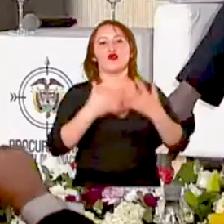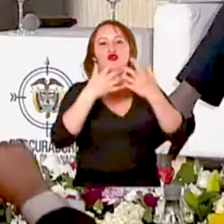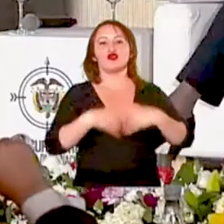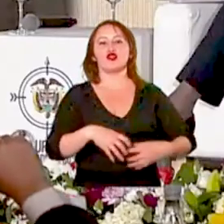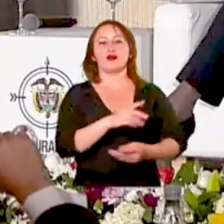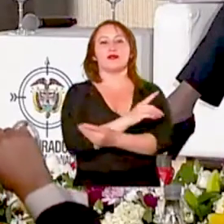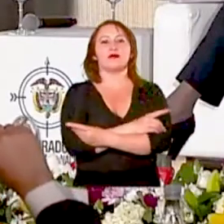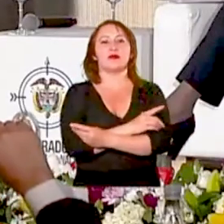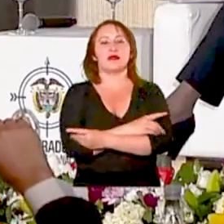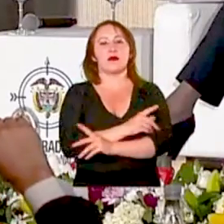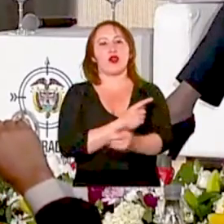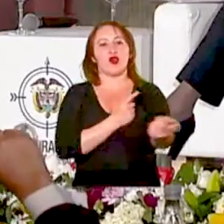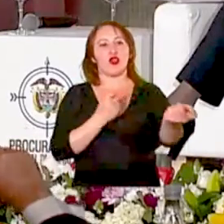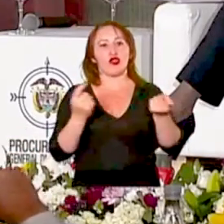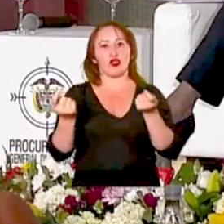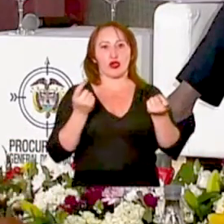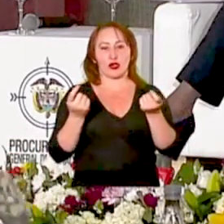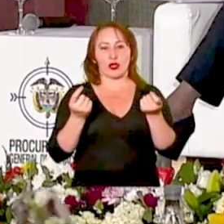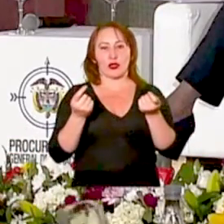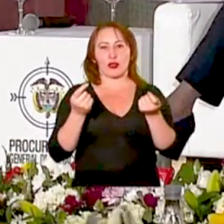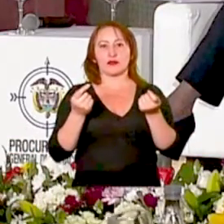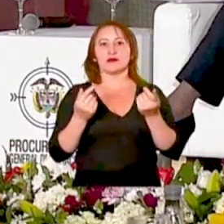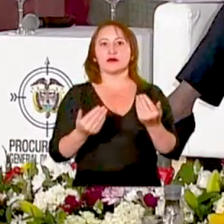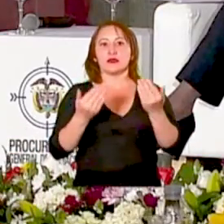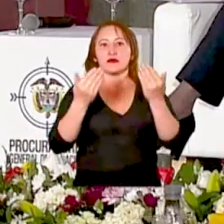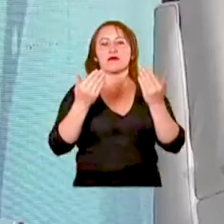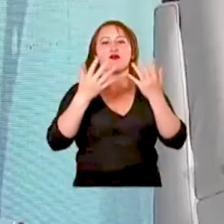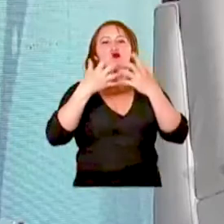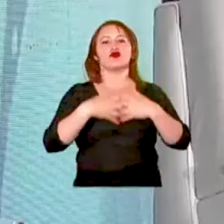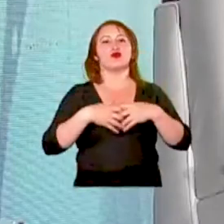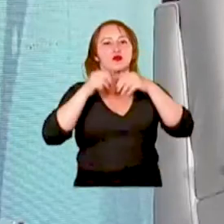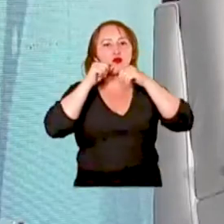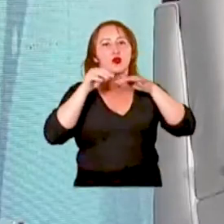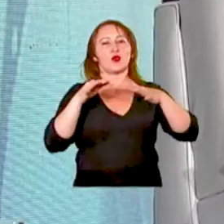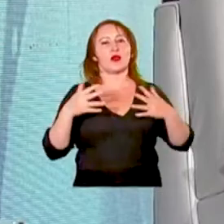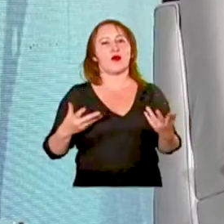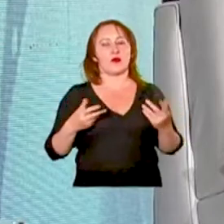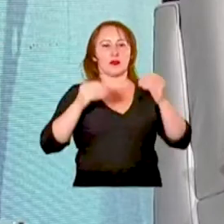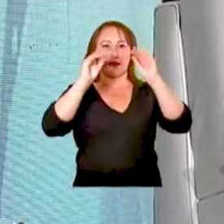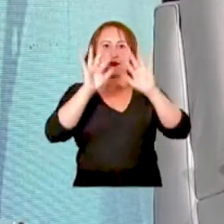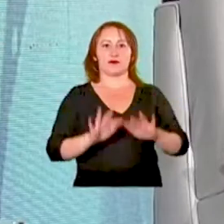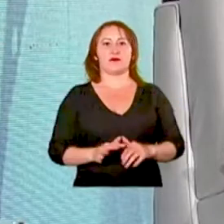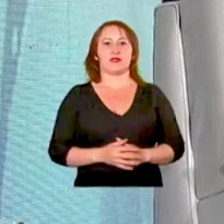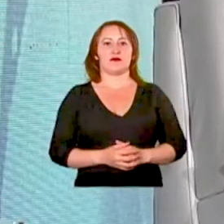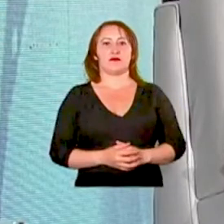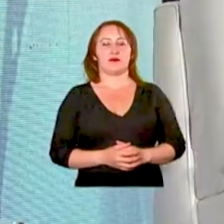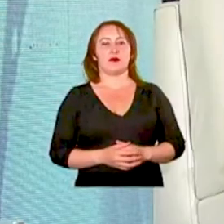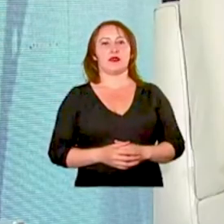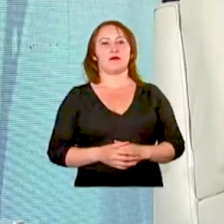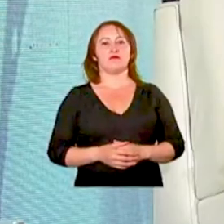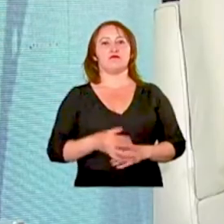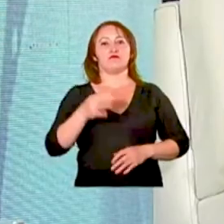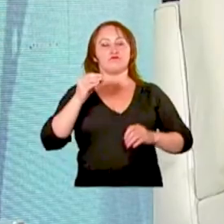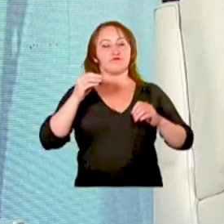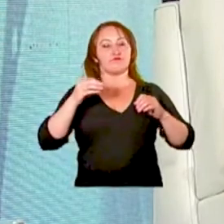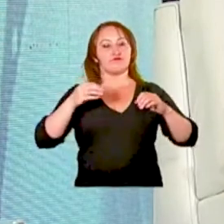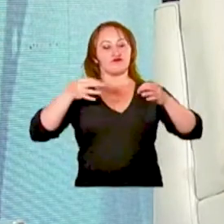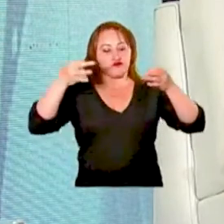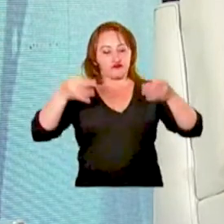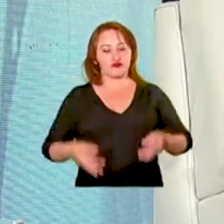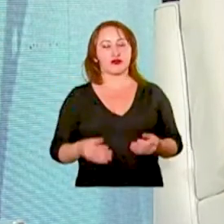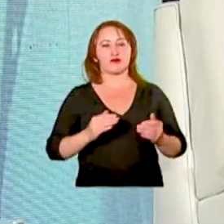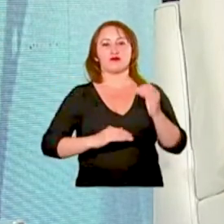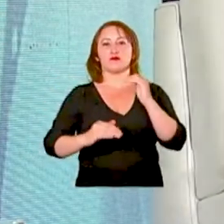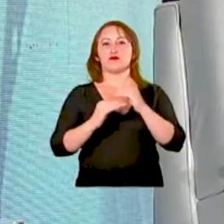que controle y permita que la función pública sea transparente, imparcial y ejercida